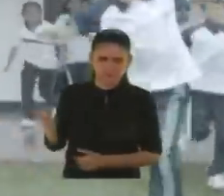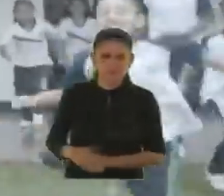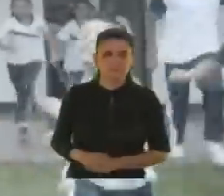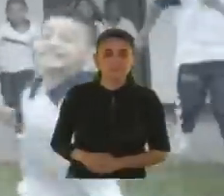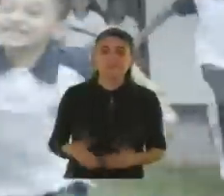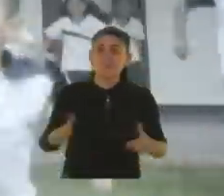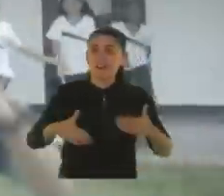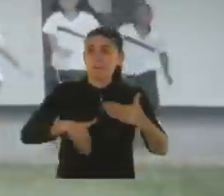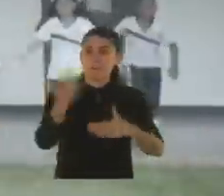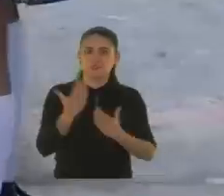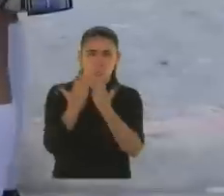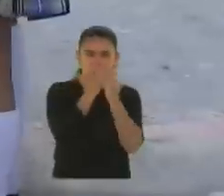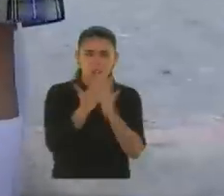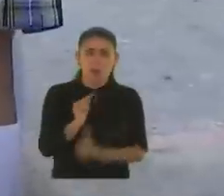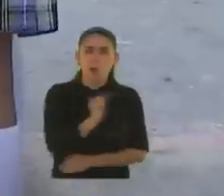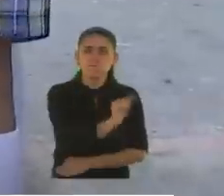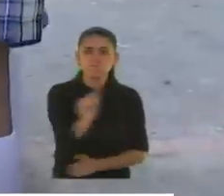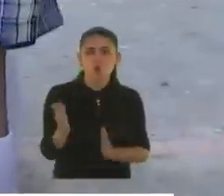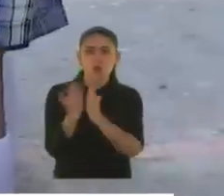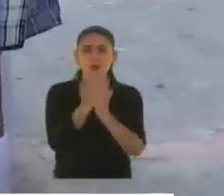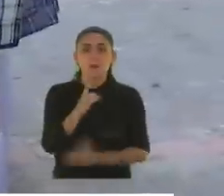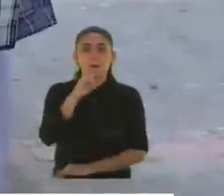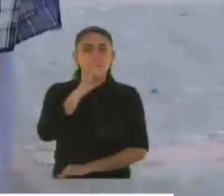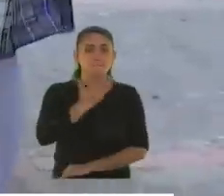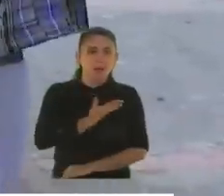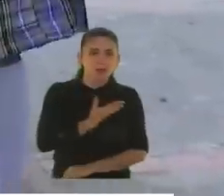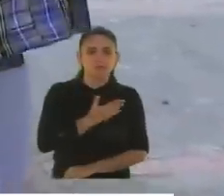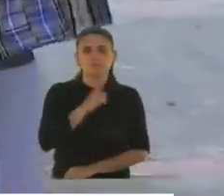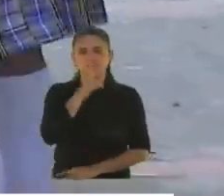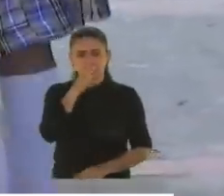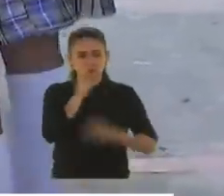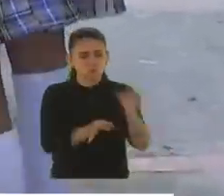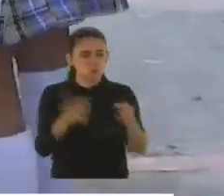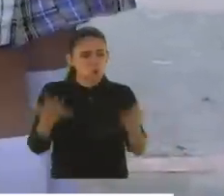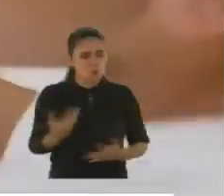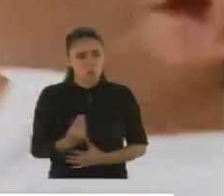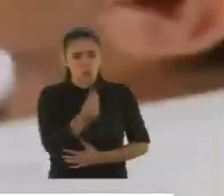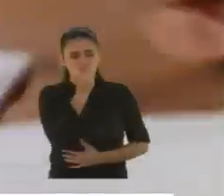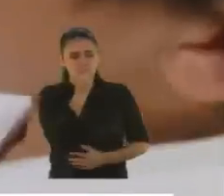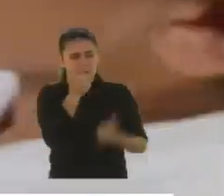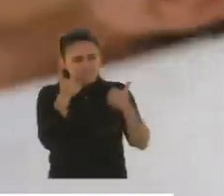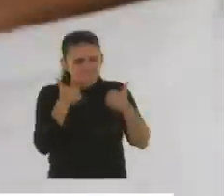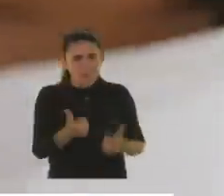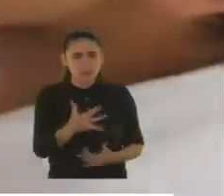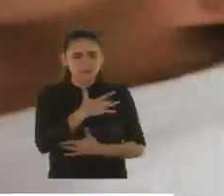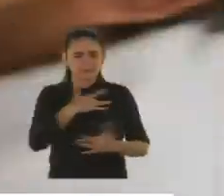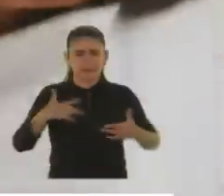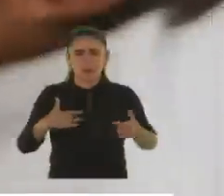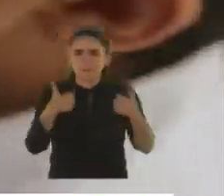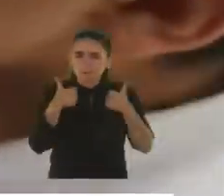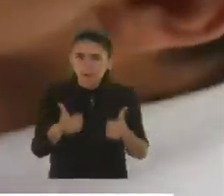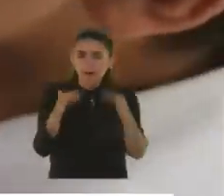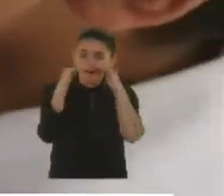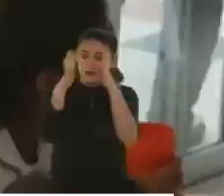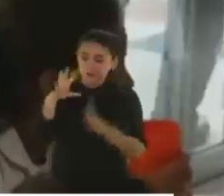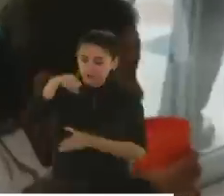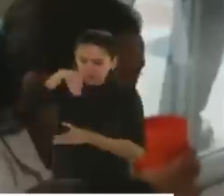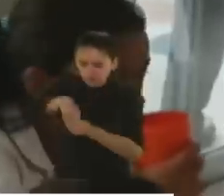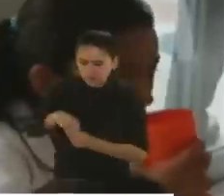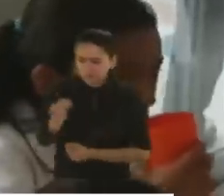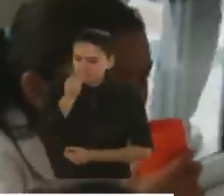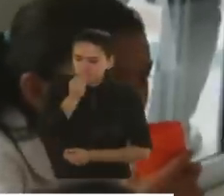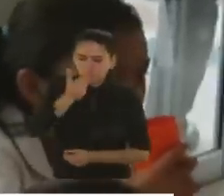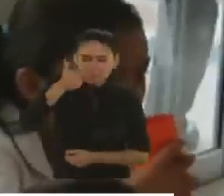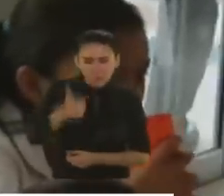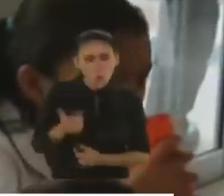Vuelven las clases y con ellas la preocupación de padres y cuidadores para que sus hijos se alimenten bien fuera de casa y que los que se quedan también reciban el aporte